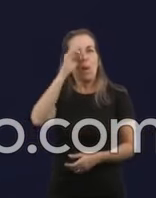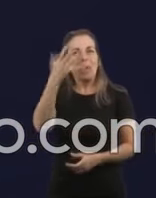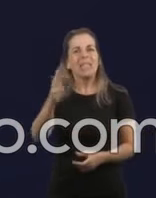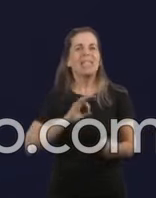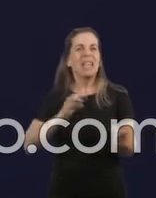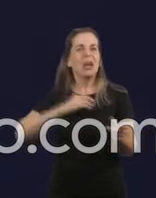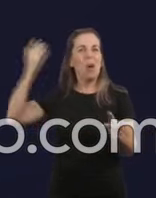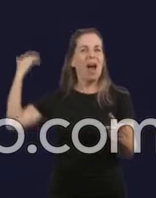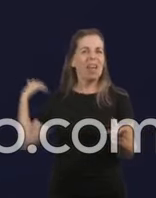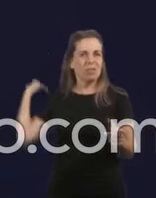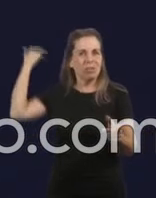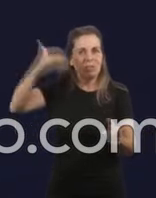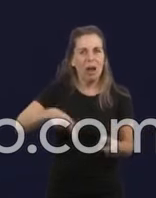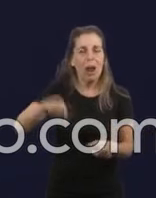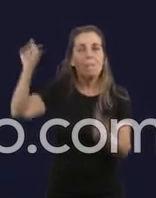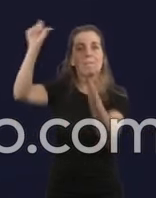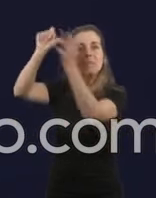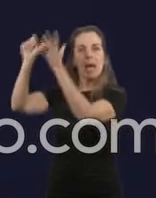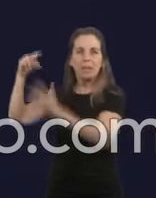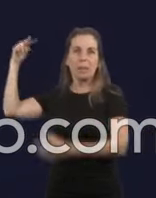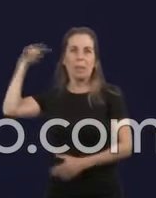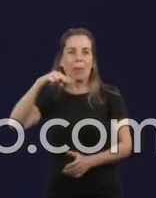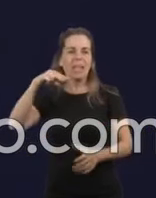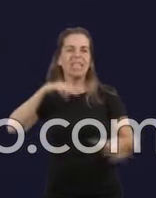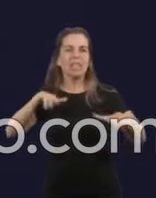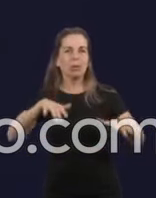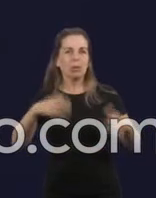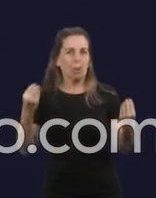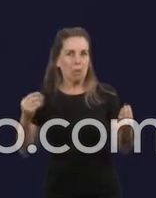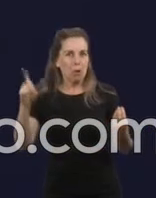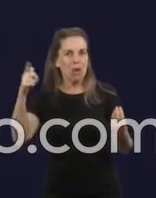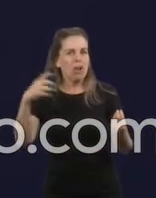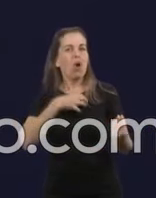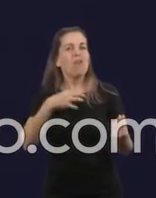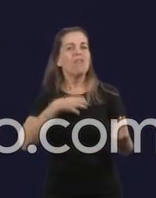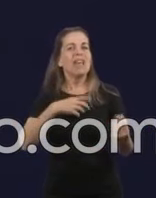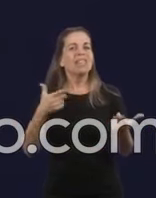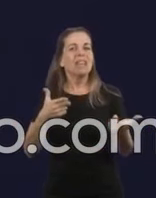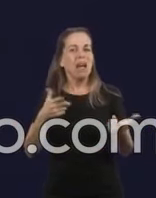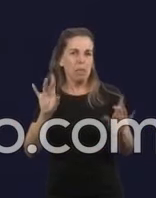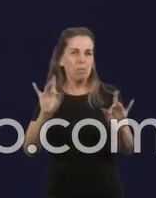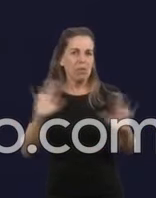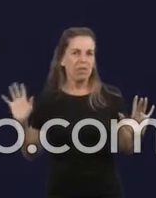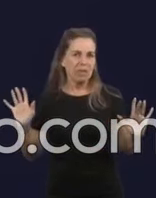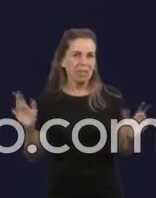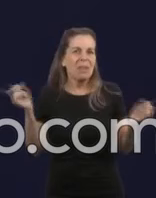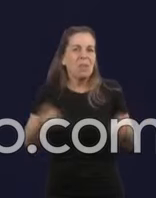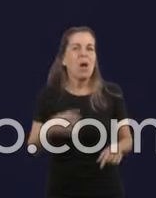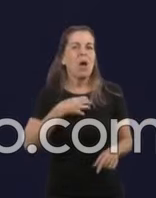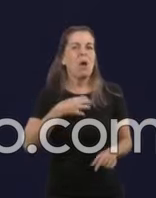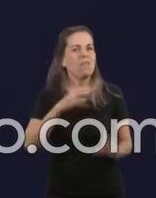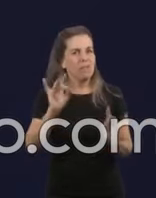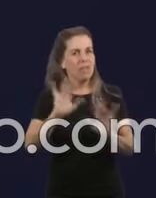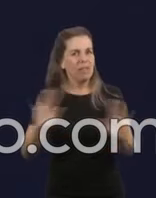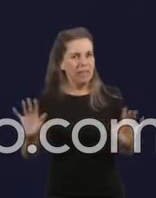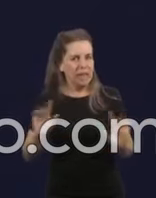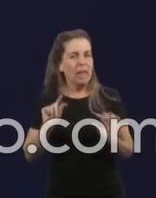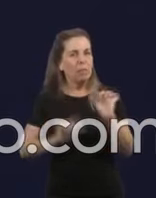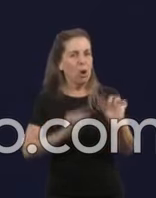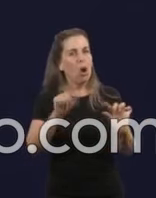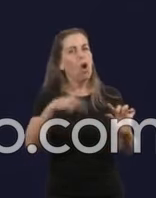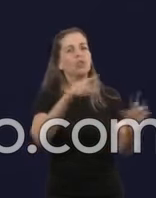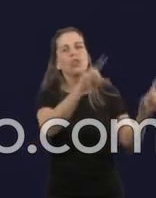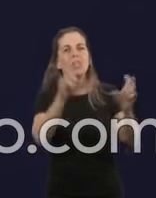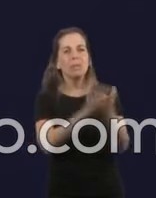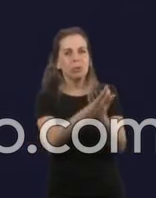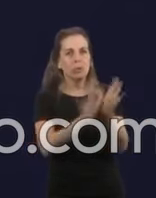difícil de recuperar en un país es cuando se quiebra la confianza recuperar la confianza es lo más difícil vos lo demás lo vas solucionando ahora la